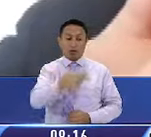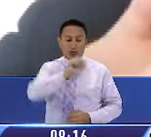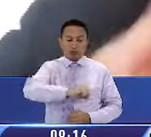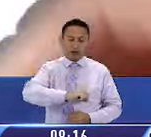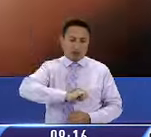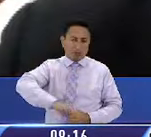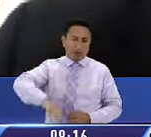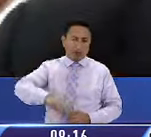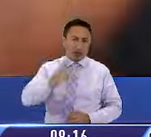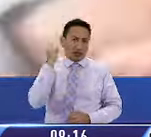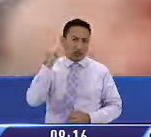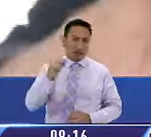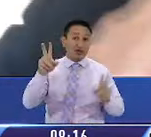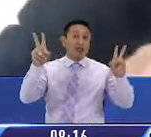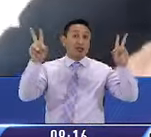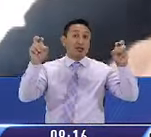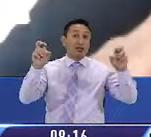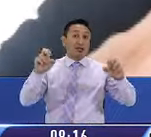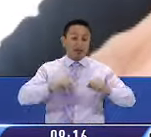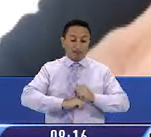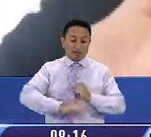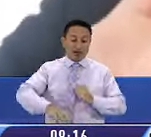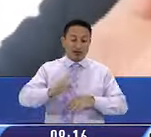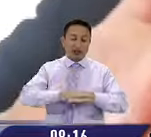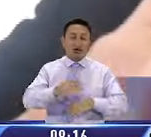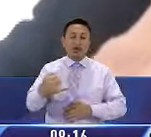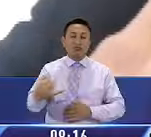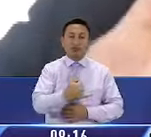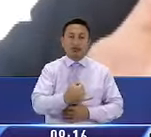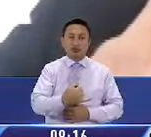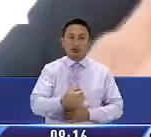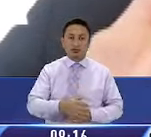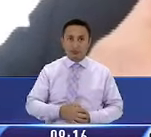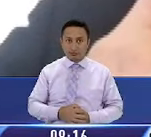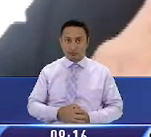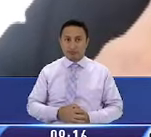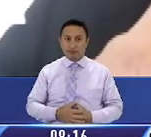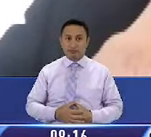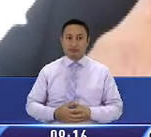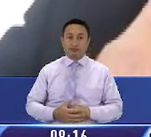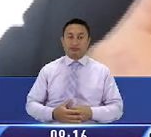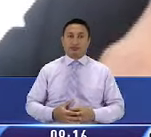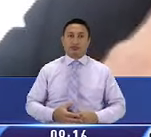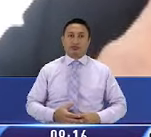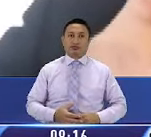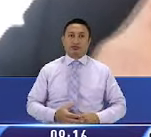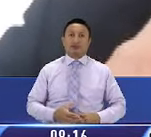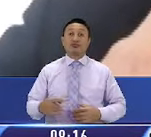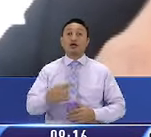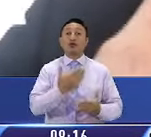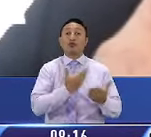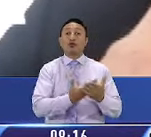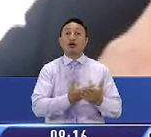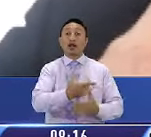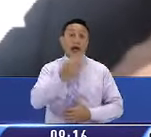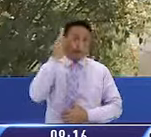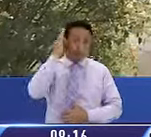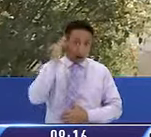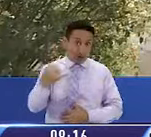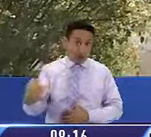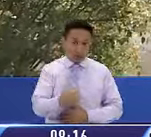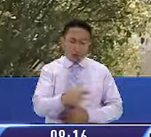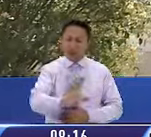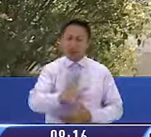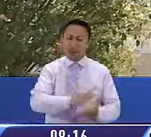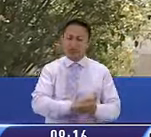del derecho, comillas, de aborto por casos de violación, sin necesidad de demostrar que la mujer fue violada.